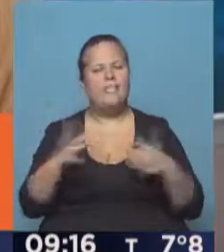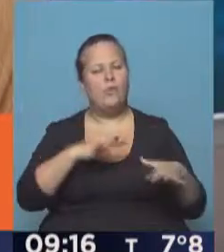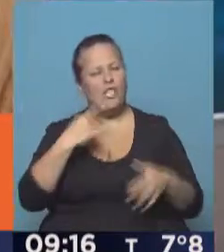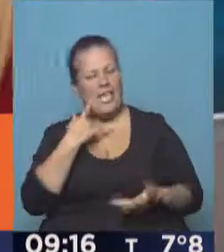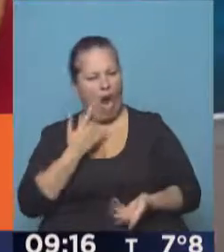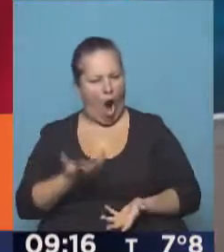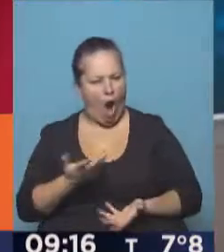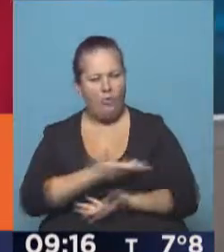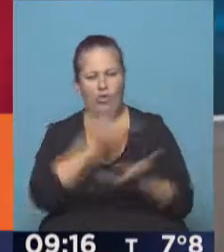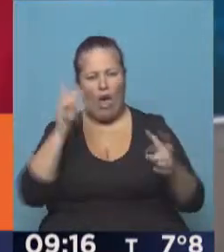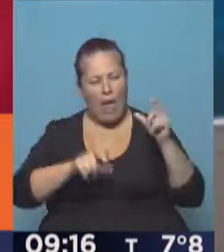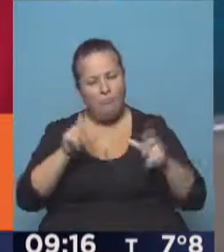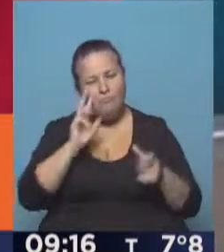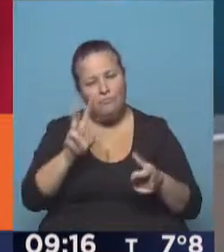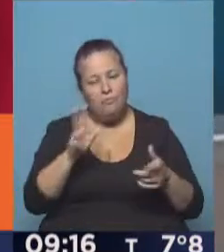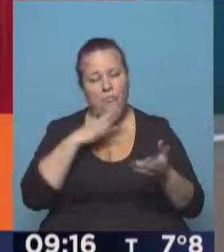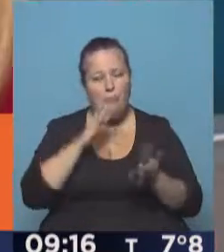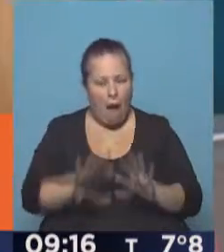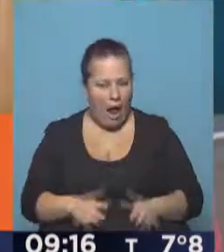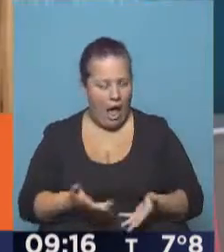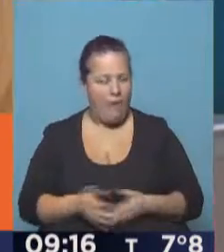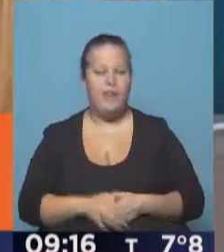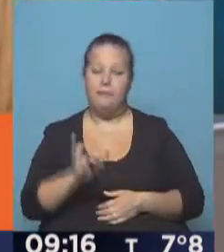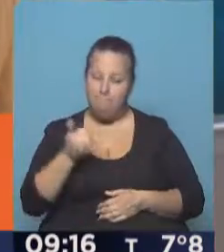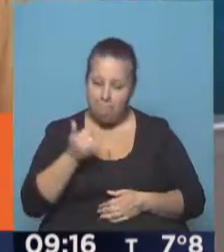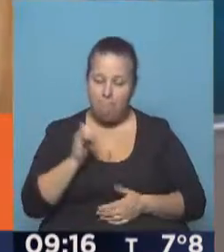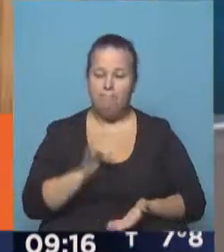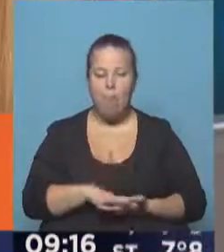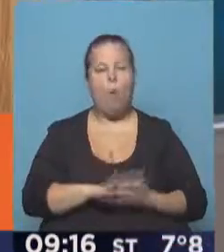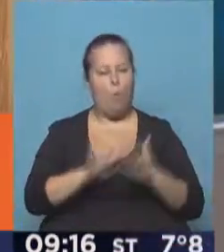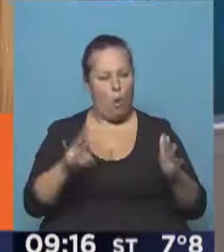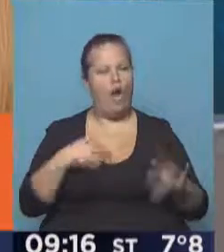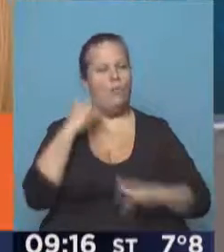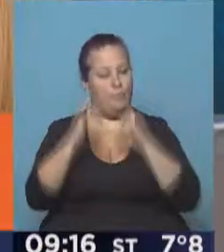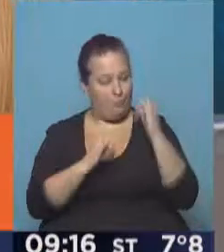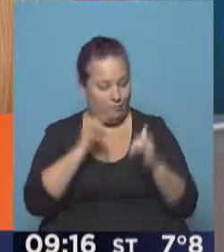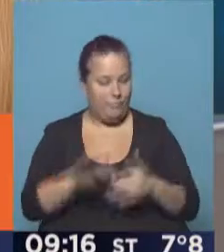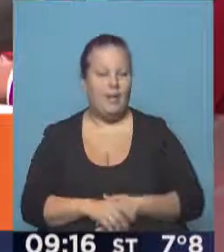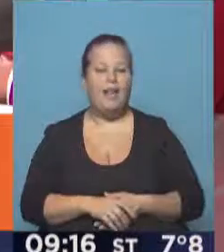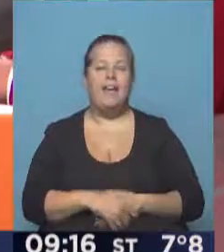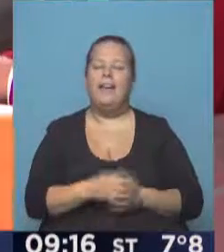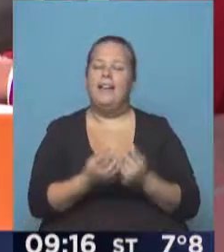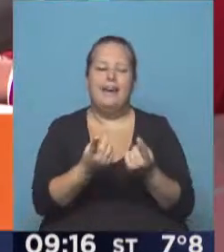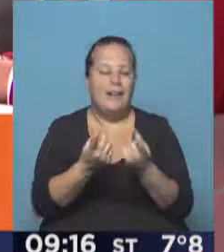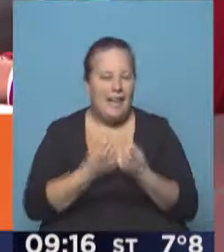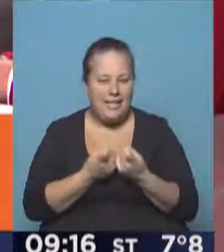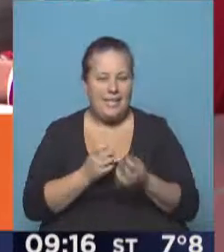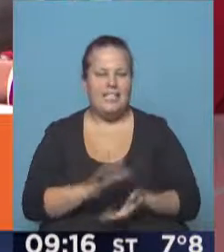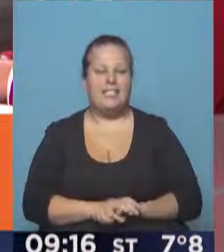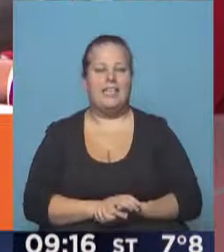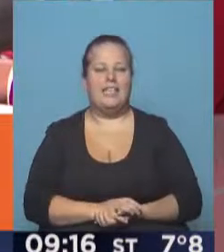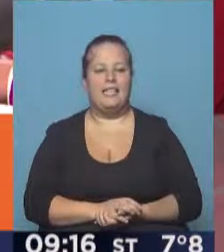incómoda ante la población que lo ve estupefacta. Bueno, yo le diría que la necesidad